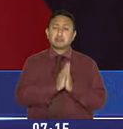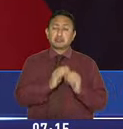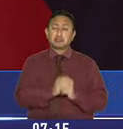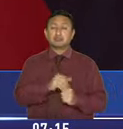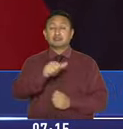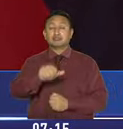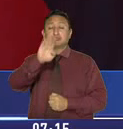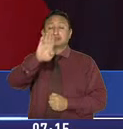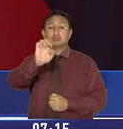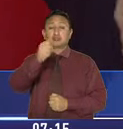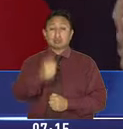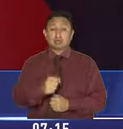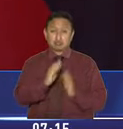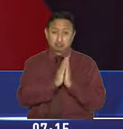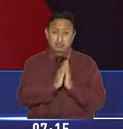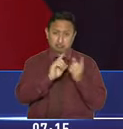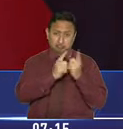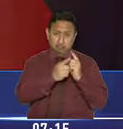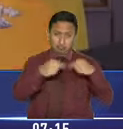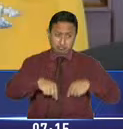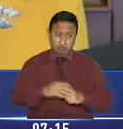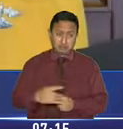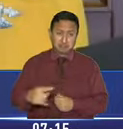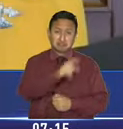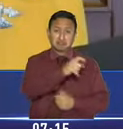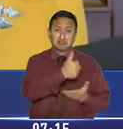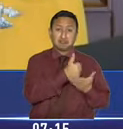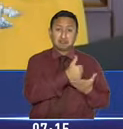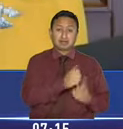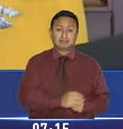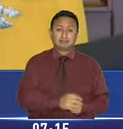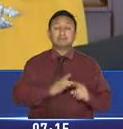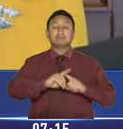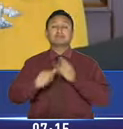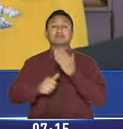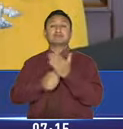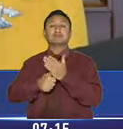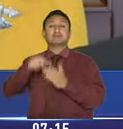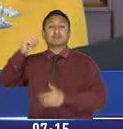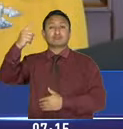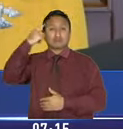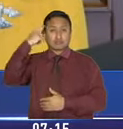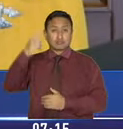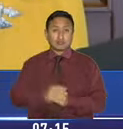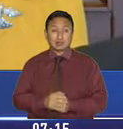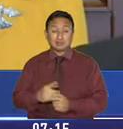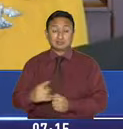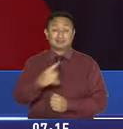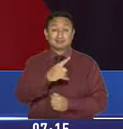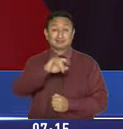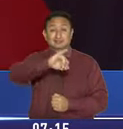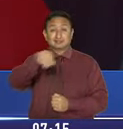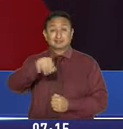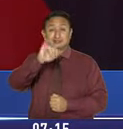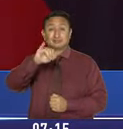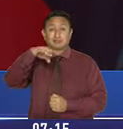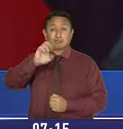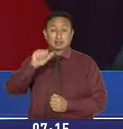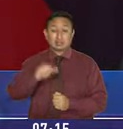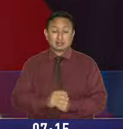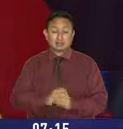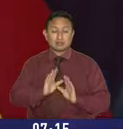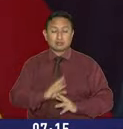de delincuentes. Sin embargo, el ministro de Gobierno, Francisco Jiménez, indicó que respetarán la independencia de funciones. Y por